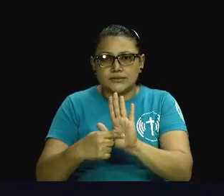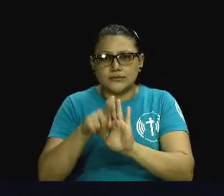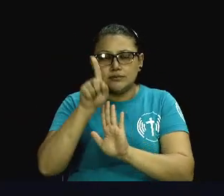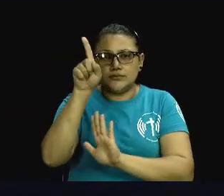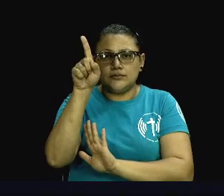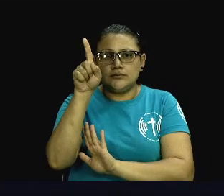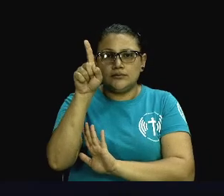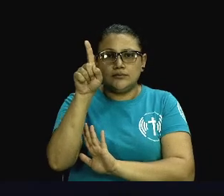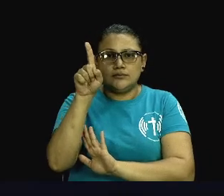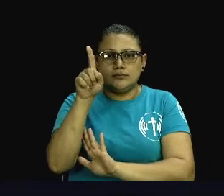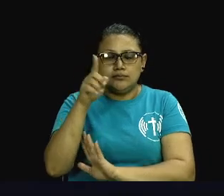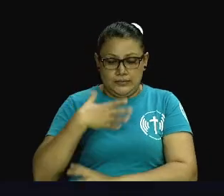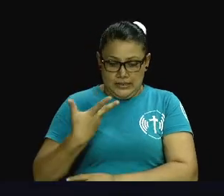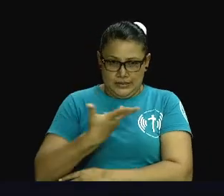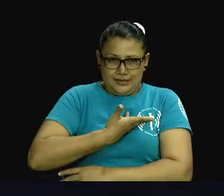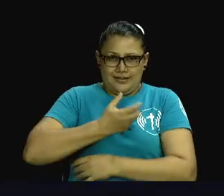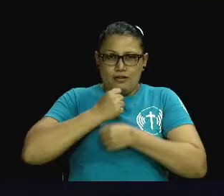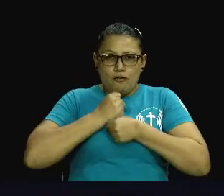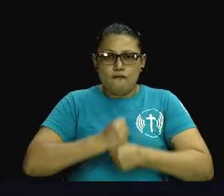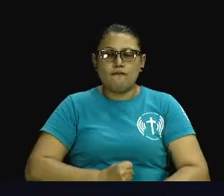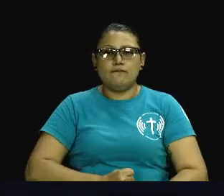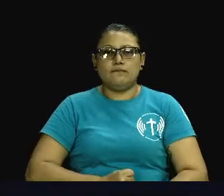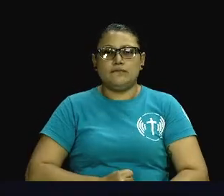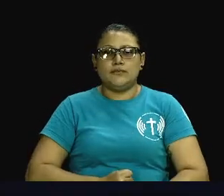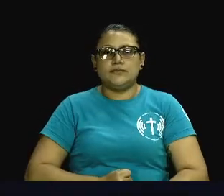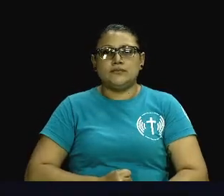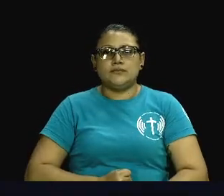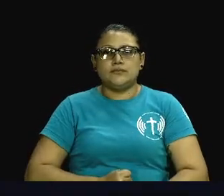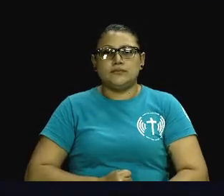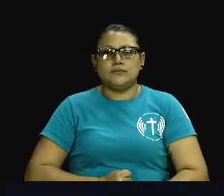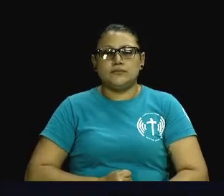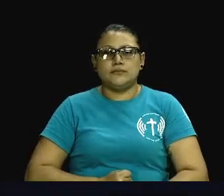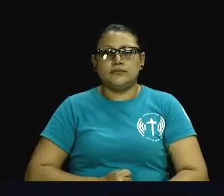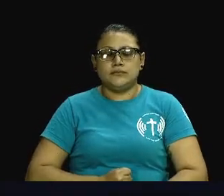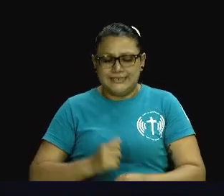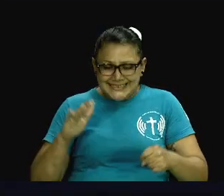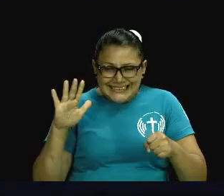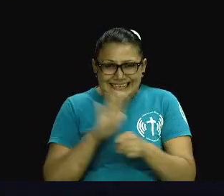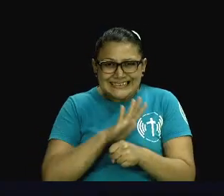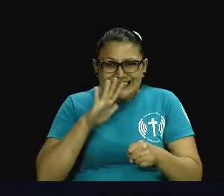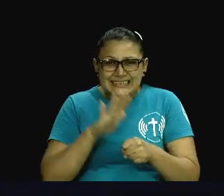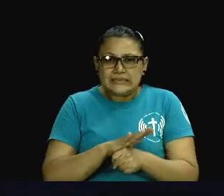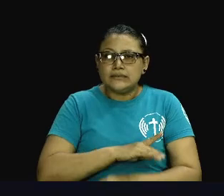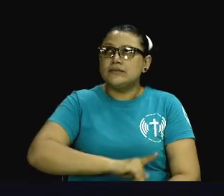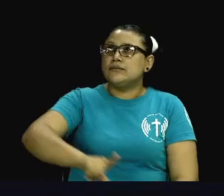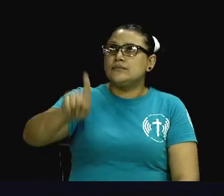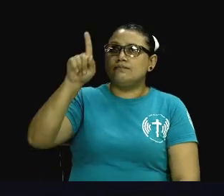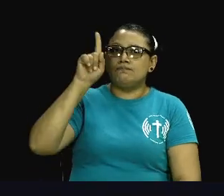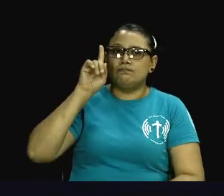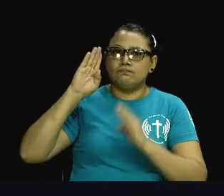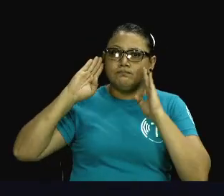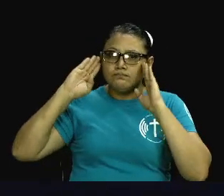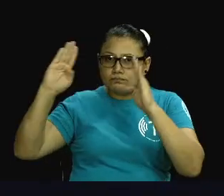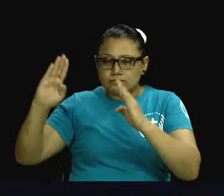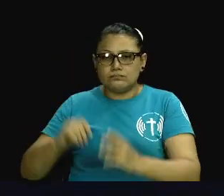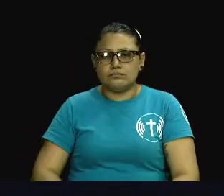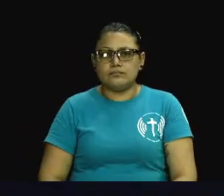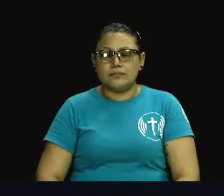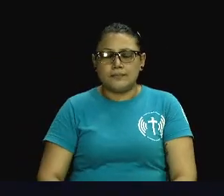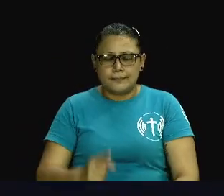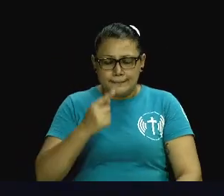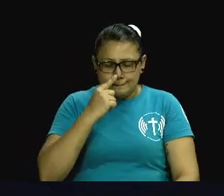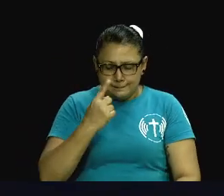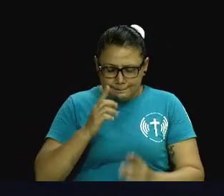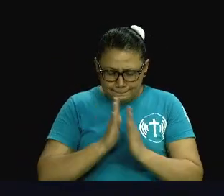para que nuestra confianza esté 100% puesta en el señor incluimos nuestro rostro vamos a